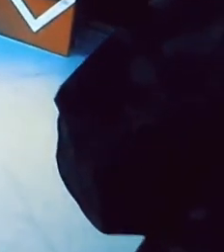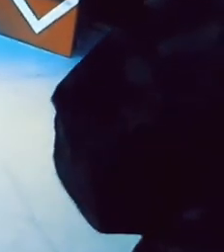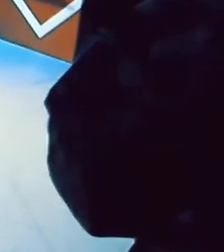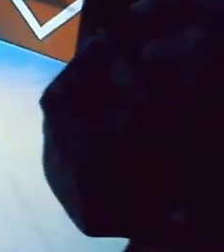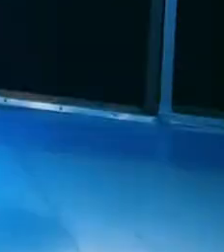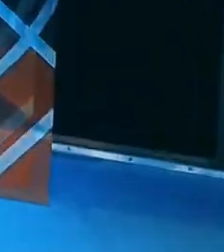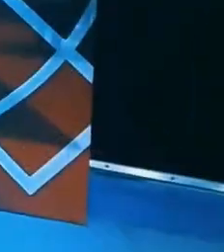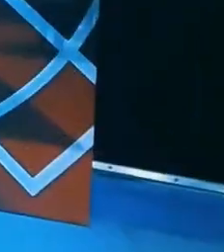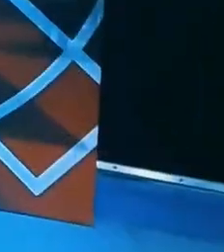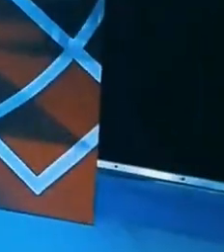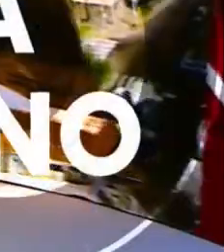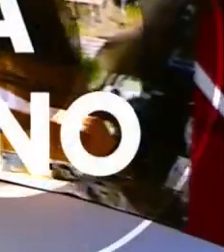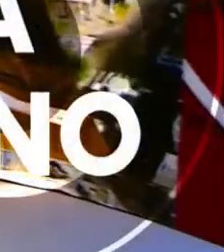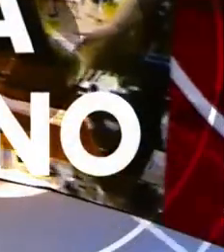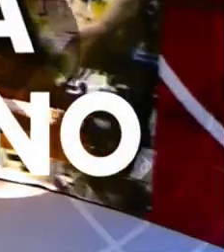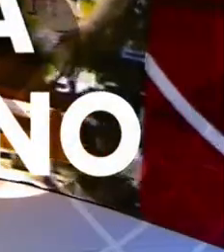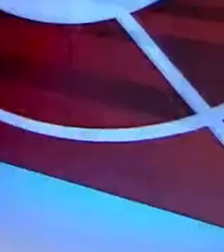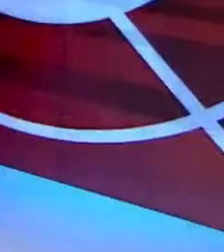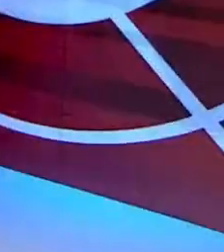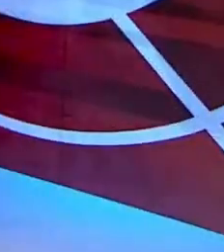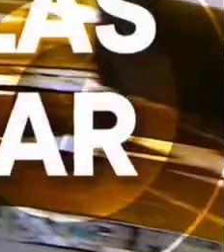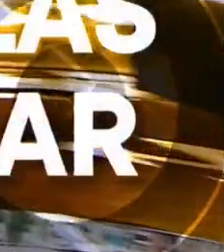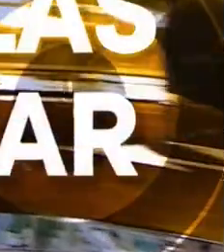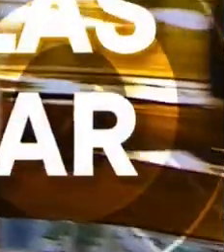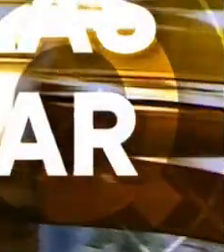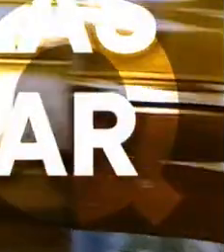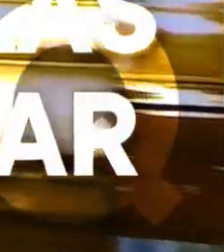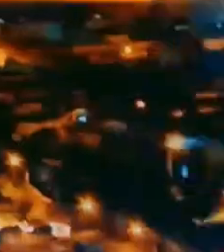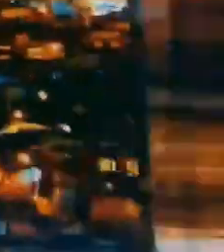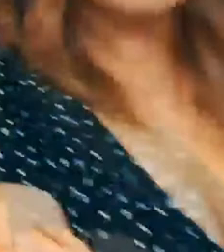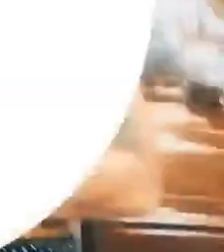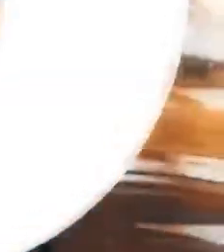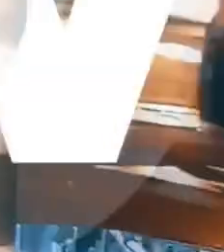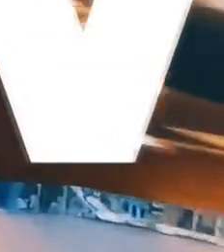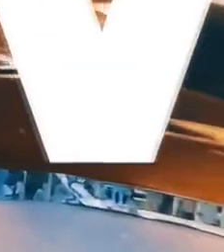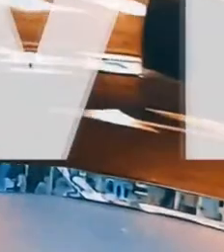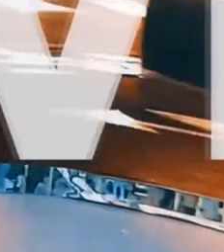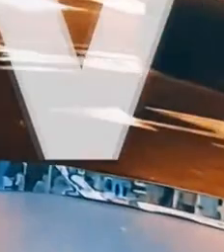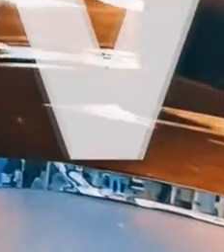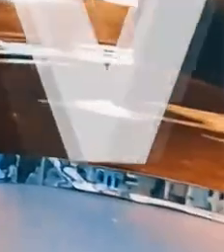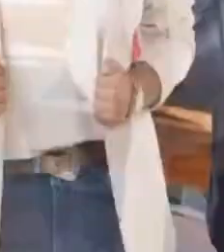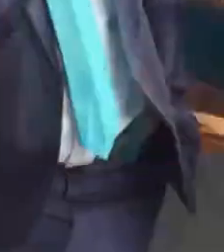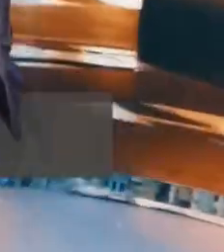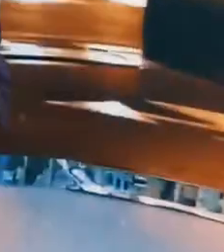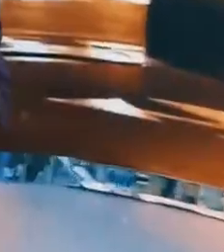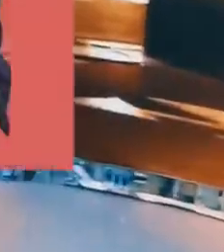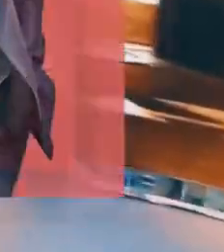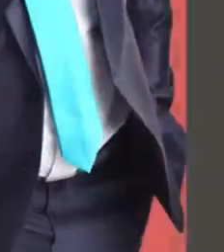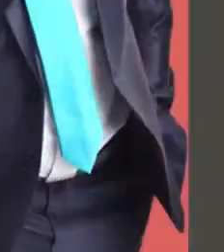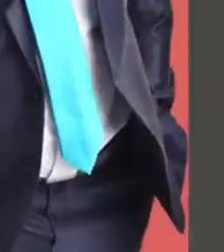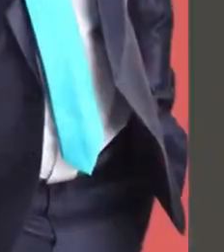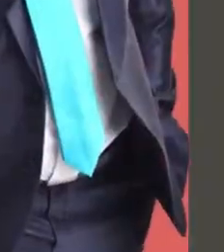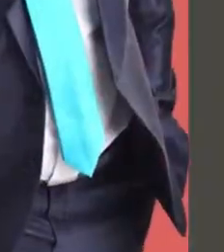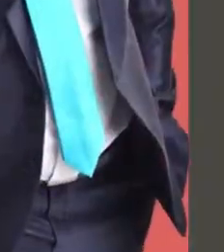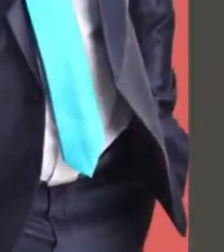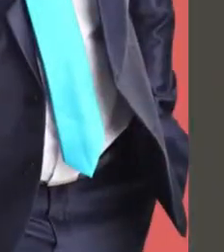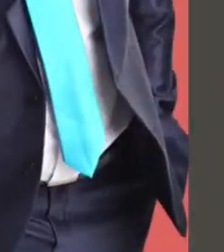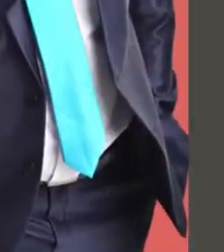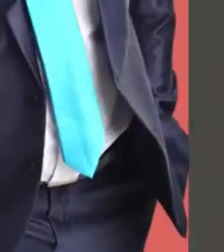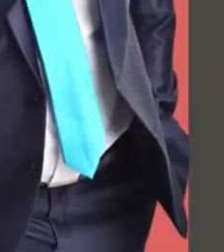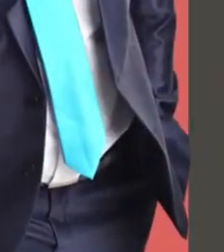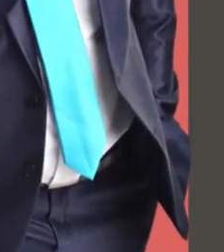está pasando, sigue a Paola Moreno y Nicolás Salazar de lunes a viernes a las 7 de la noche por TV